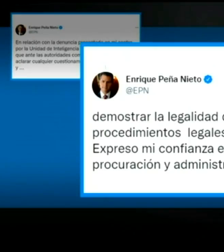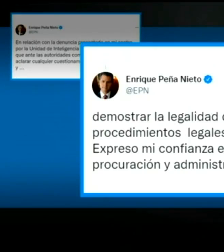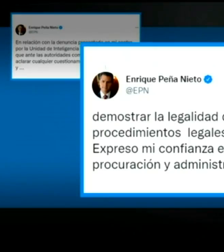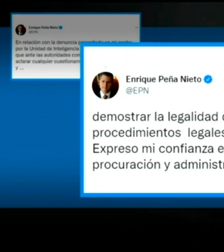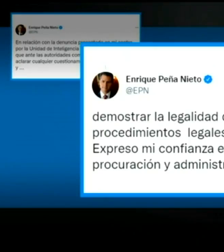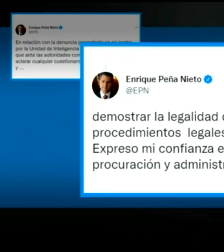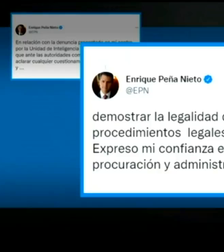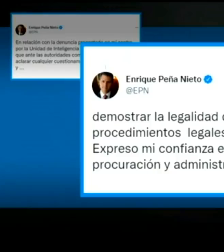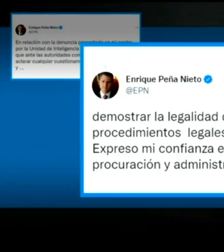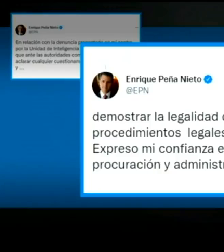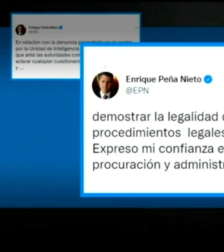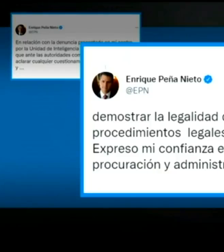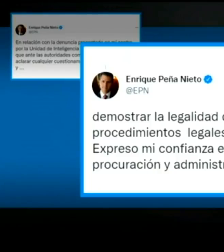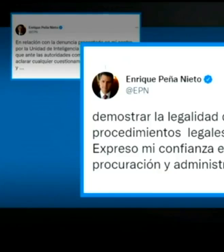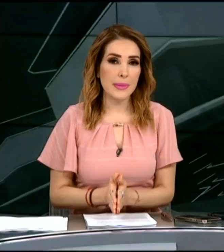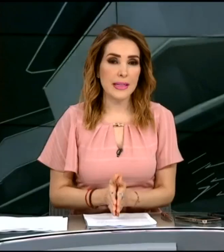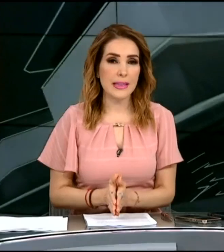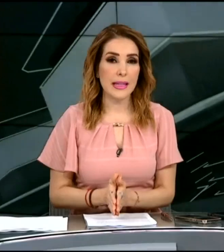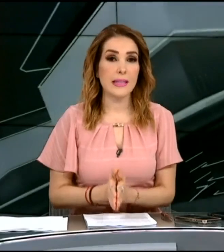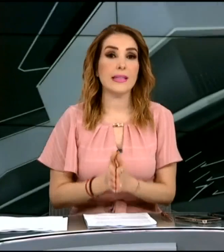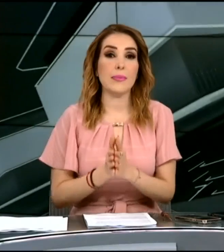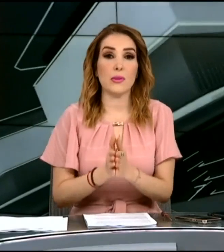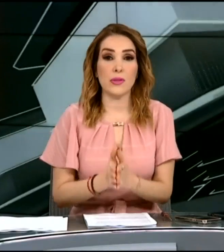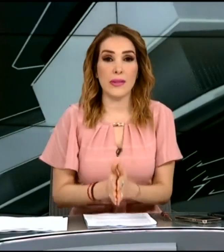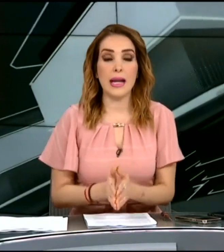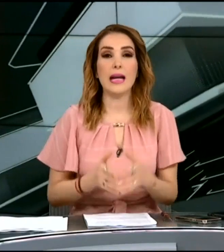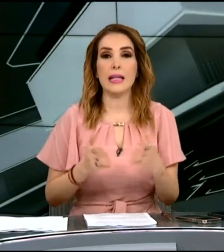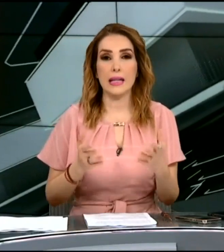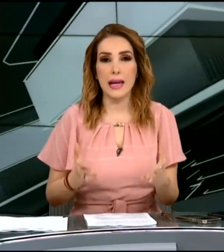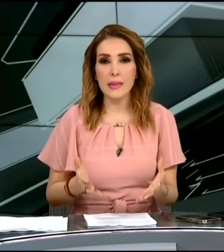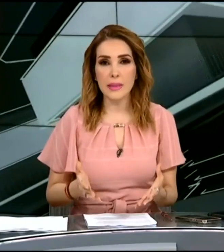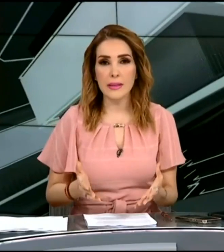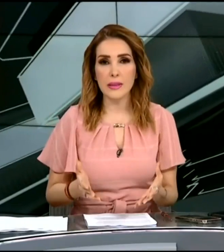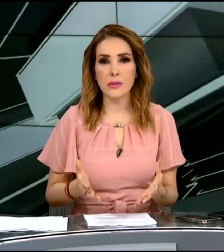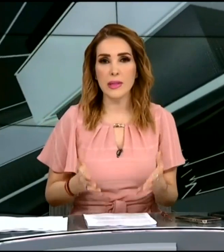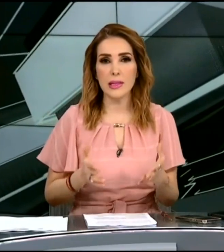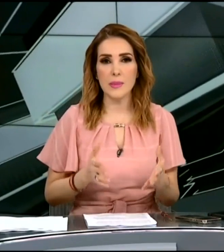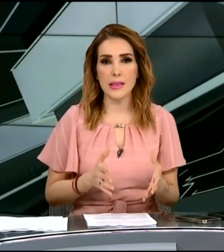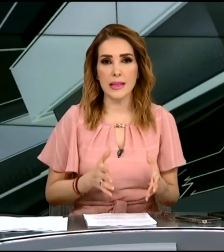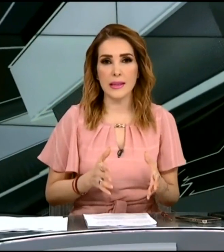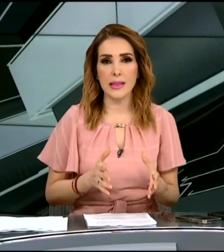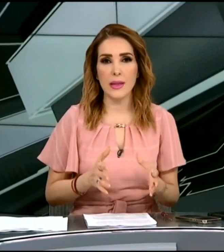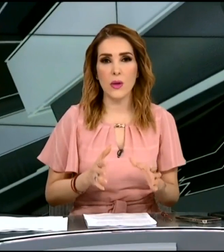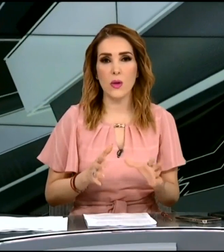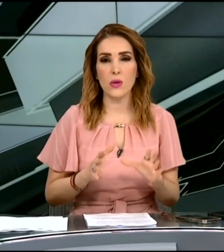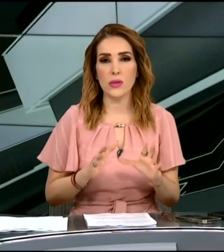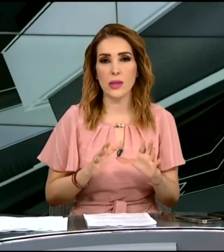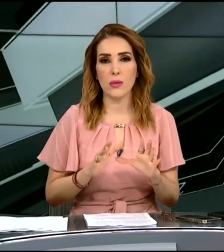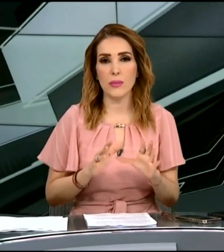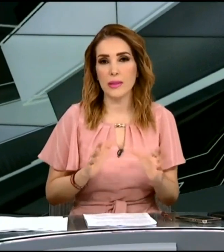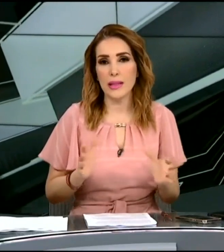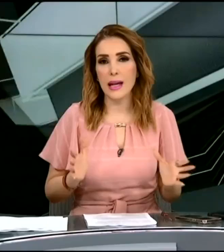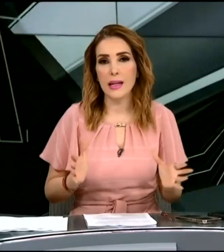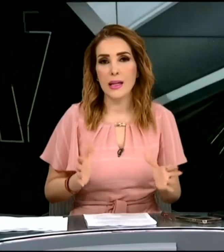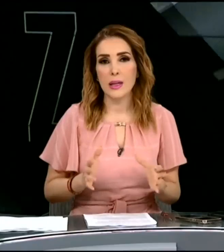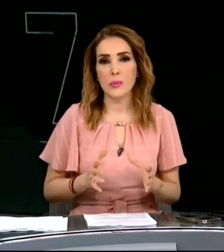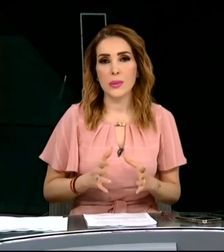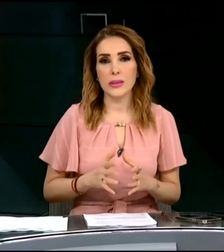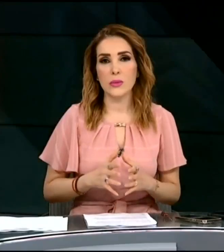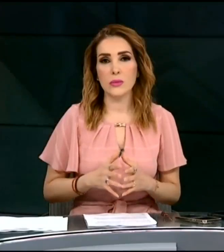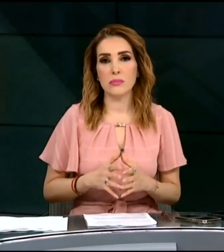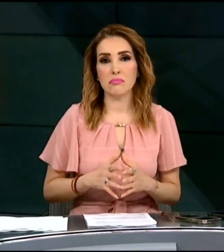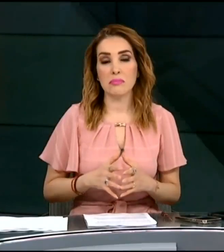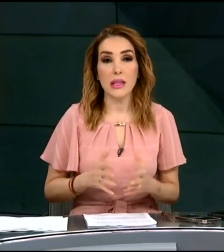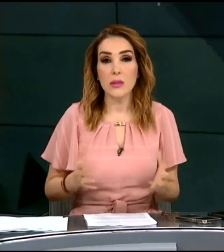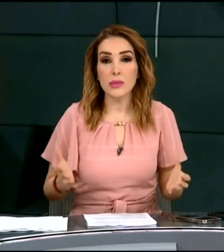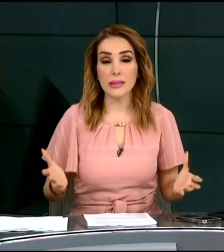La pregunta es si esta vez se procederá realmente contra el expresidente o se convertirá